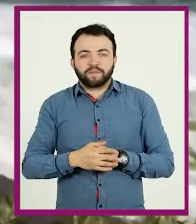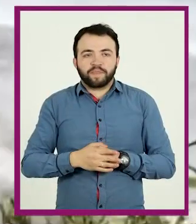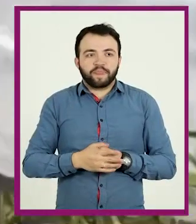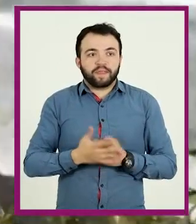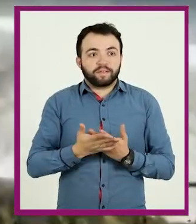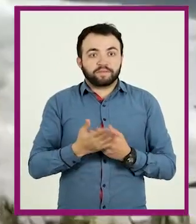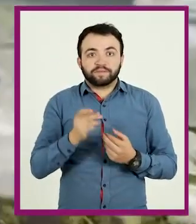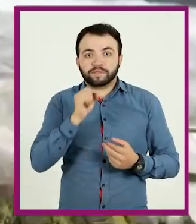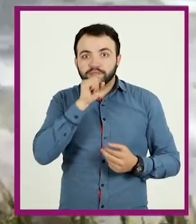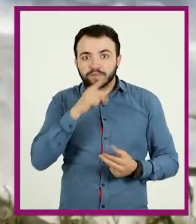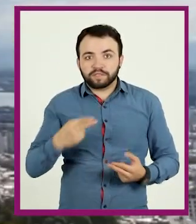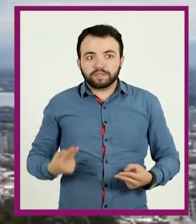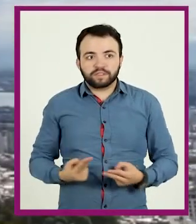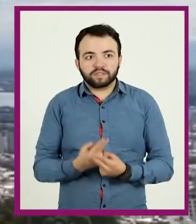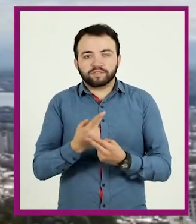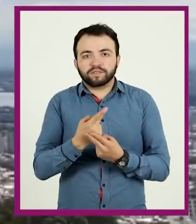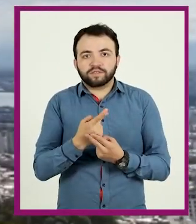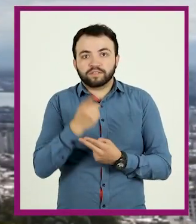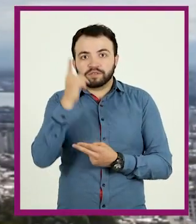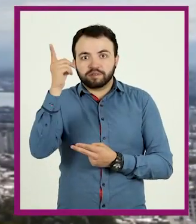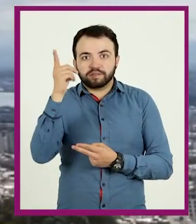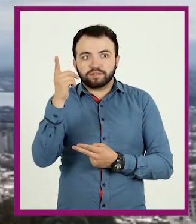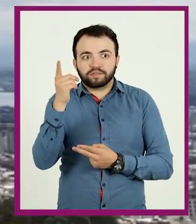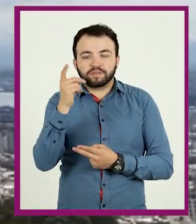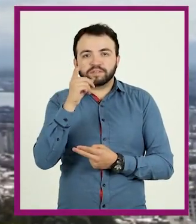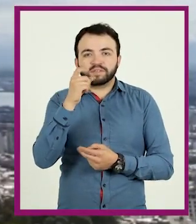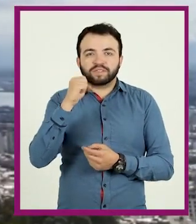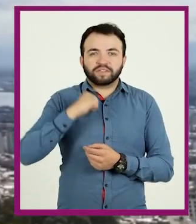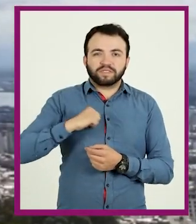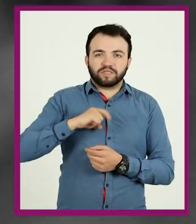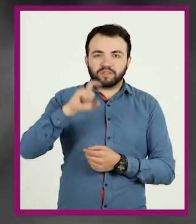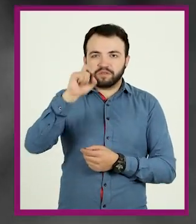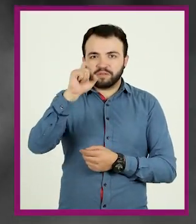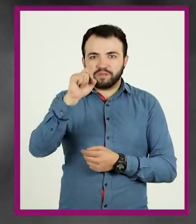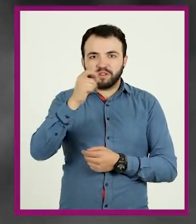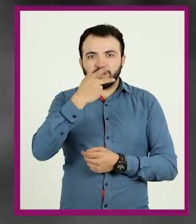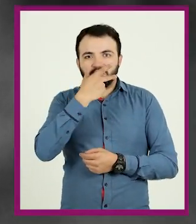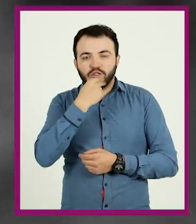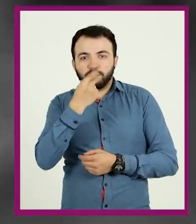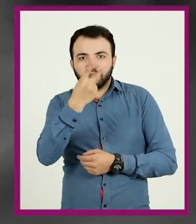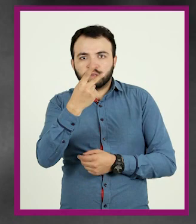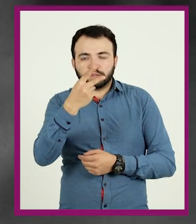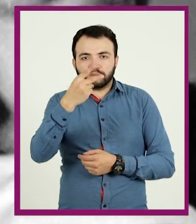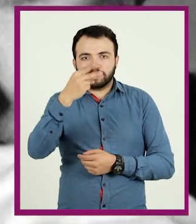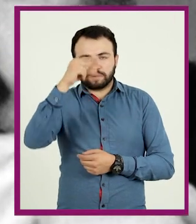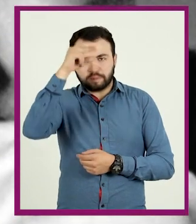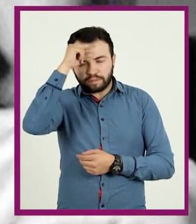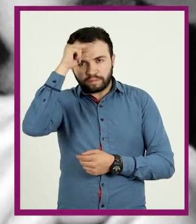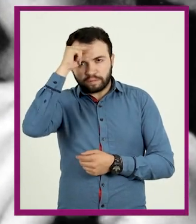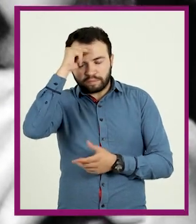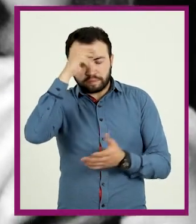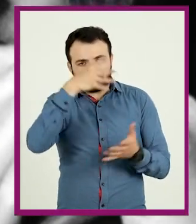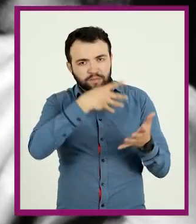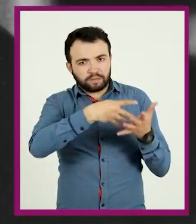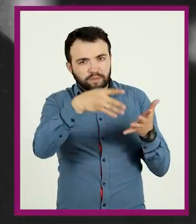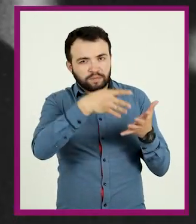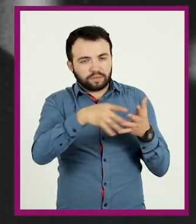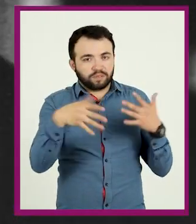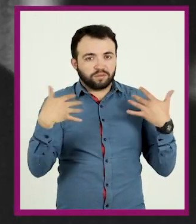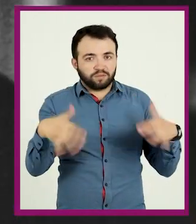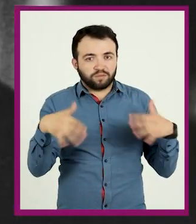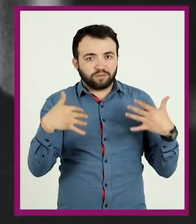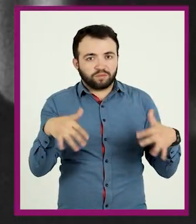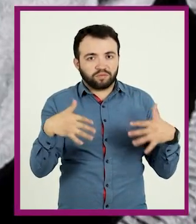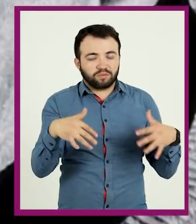tres de los más influyentes pensadores franceses del siglo XX: Albert Camus, Premio Nobel de Literatura,